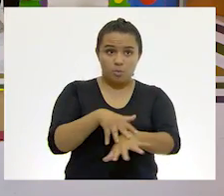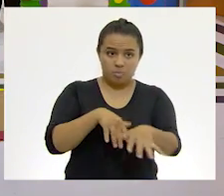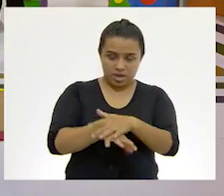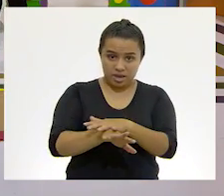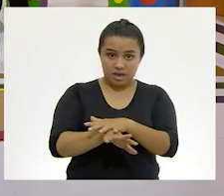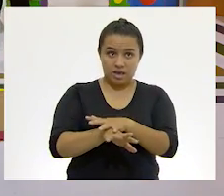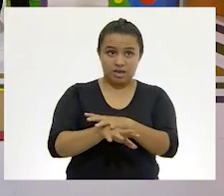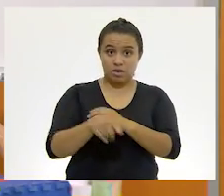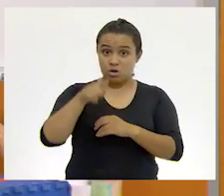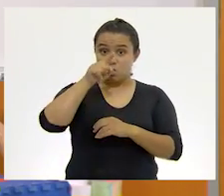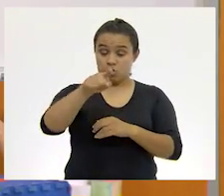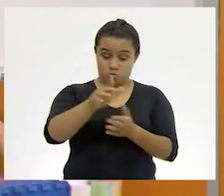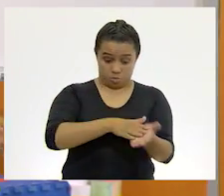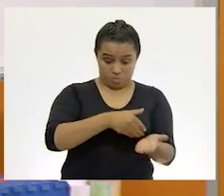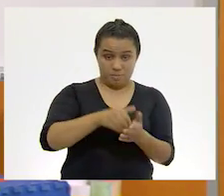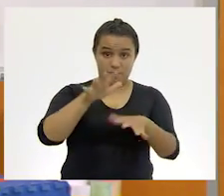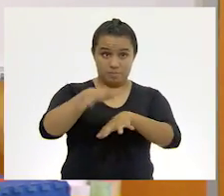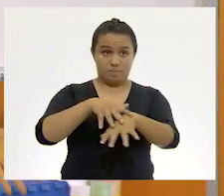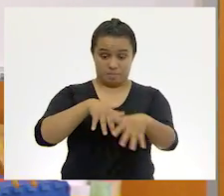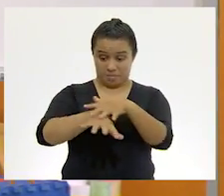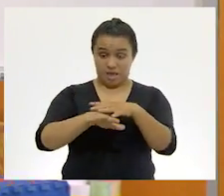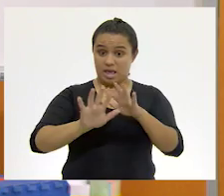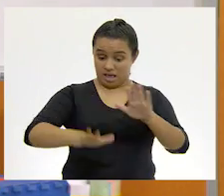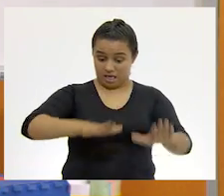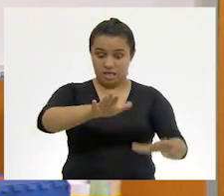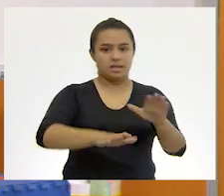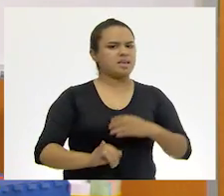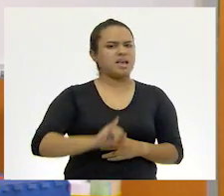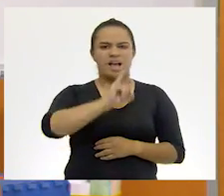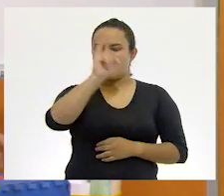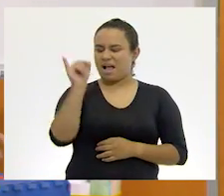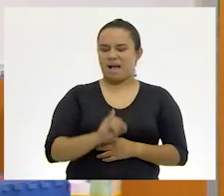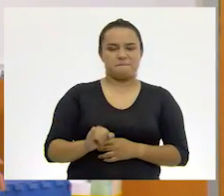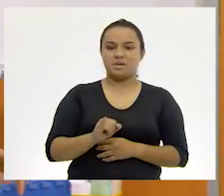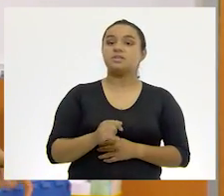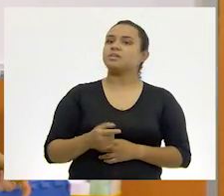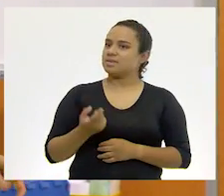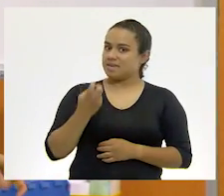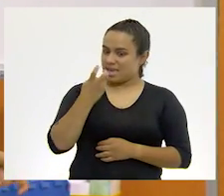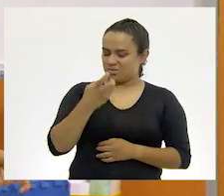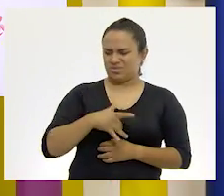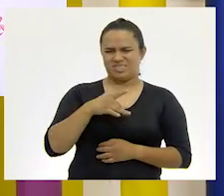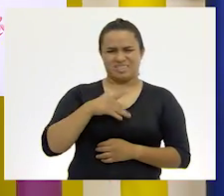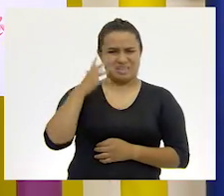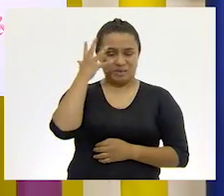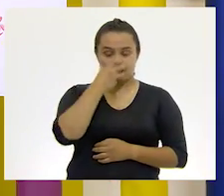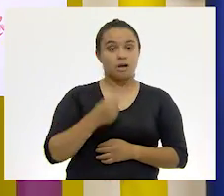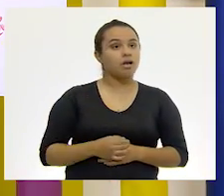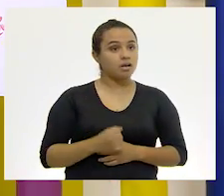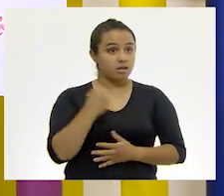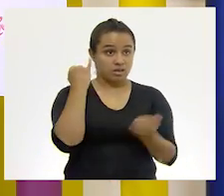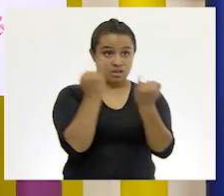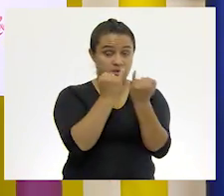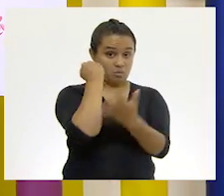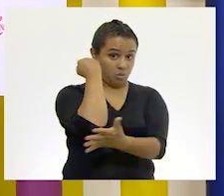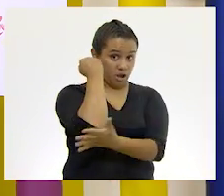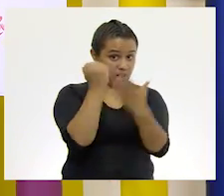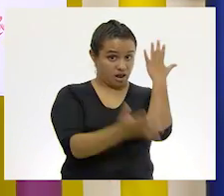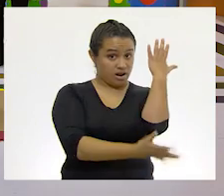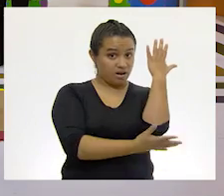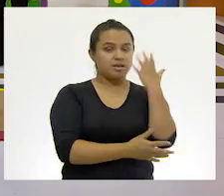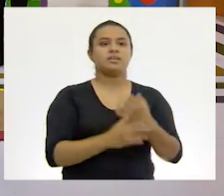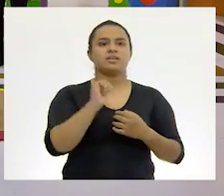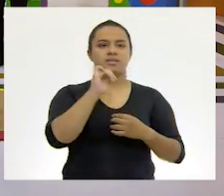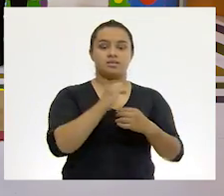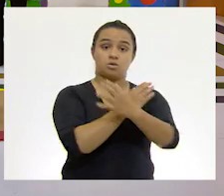¡Claro! ¿Has pintado con los pies? No, nunca. Y es maravilloso, es una sensación muy grata. ¿Y con los codos también se podría? ¿Con